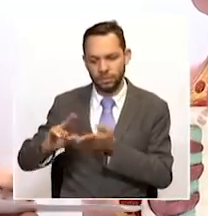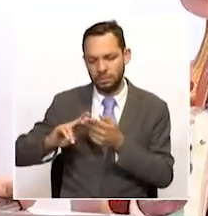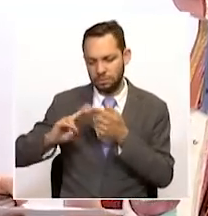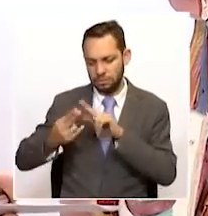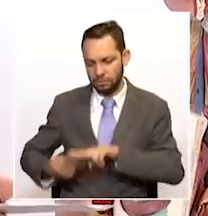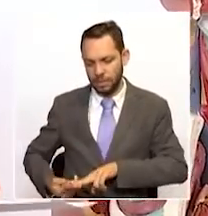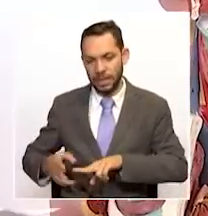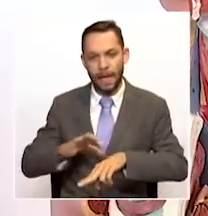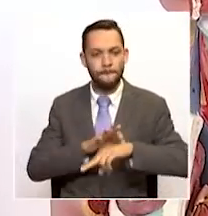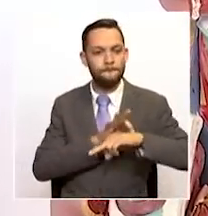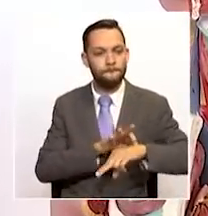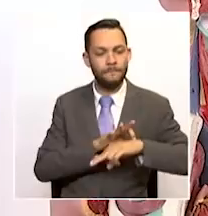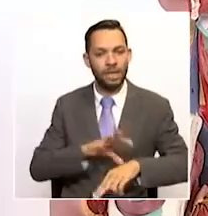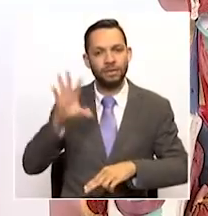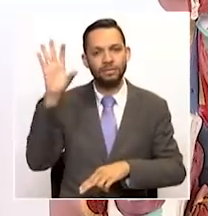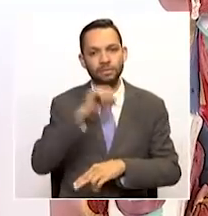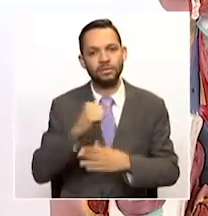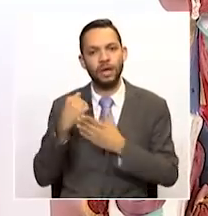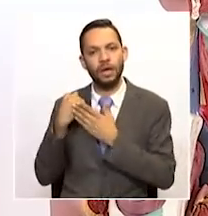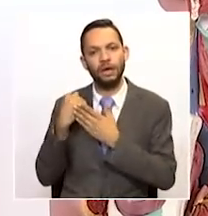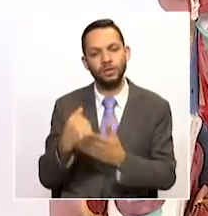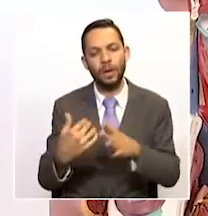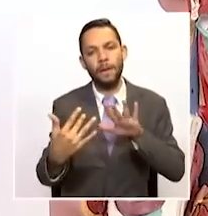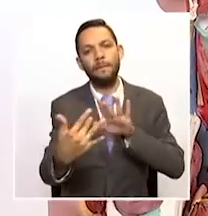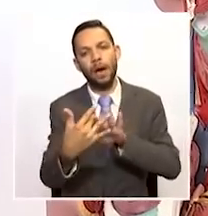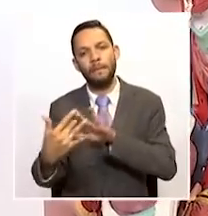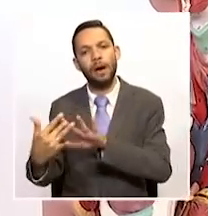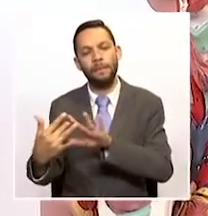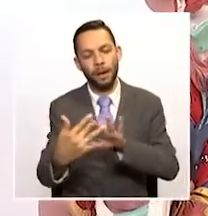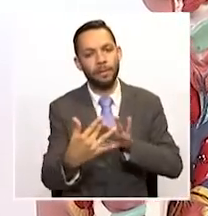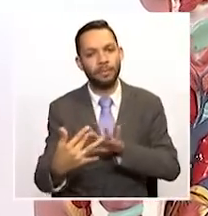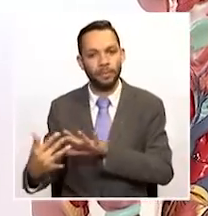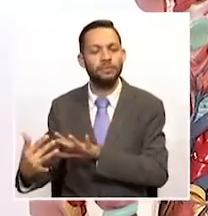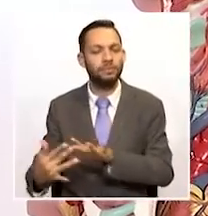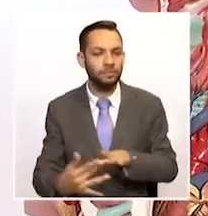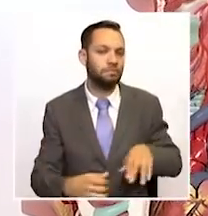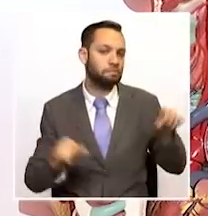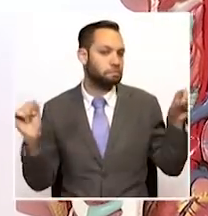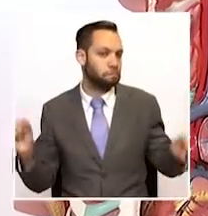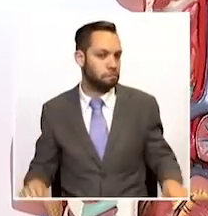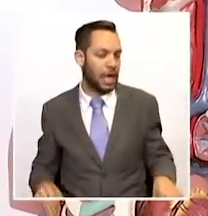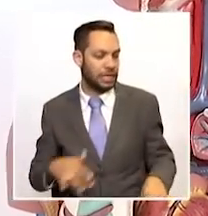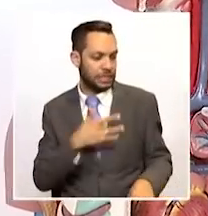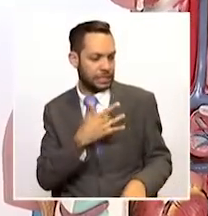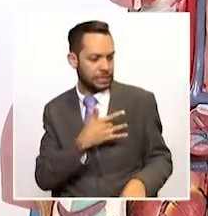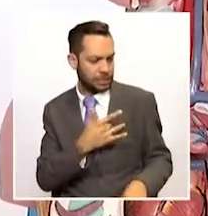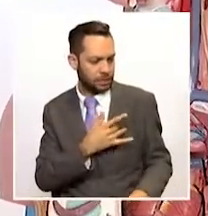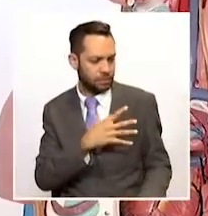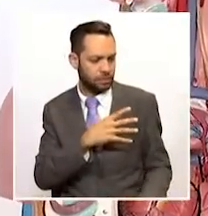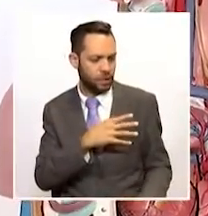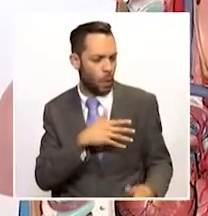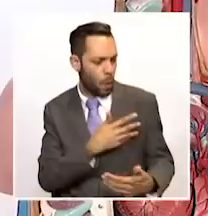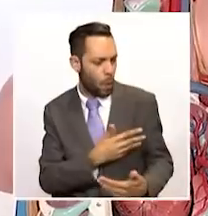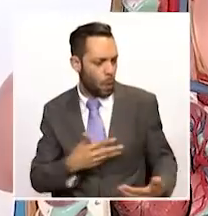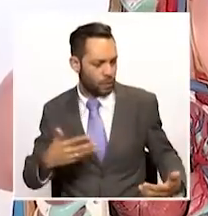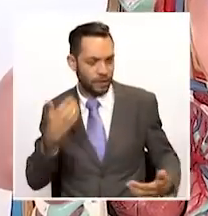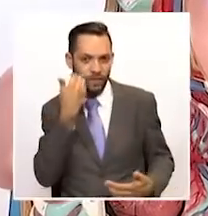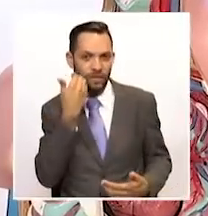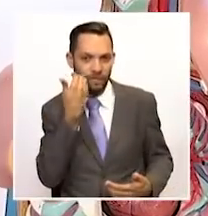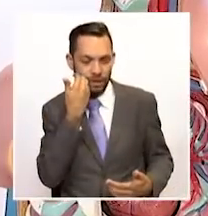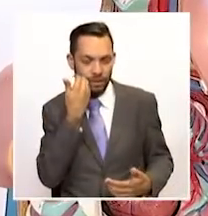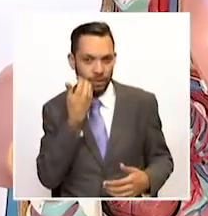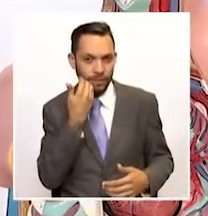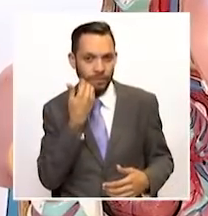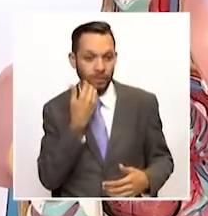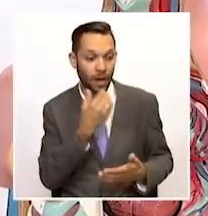y los apoyos diagnósticos para que entiendan por qué los síntomas de muchas enfermedades no se pueden tratar